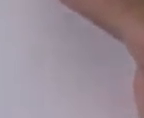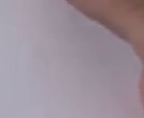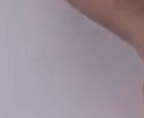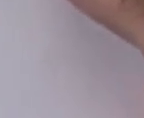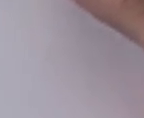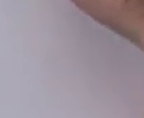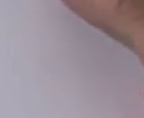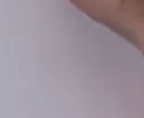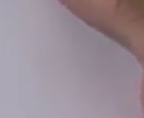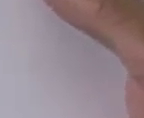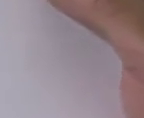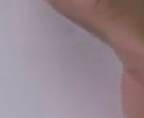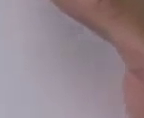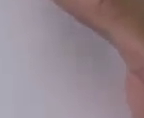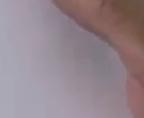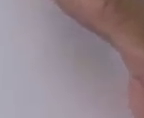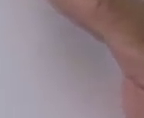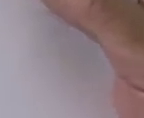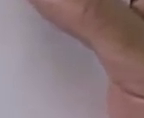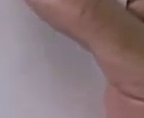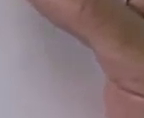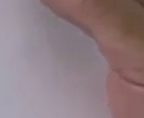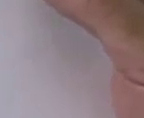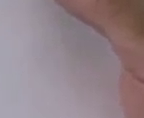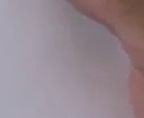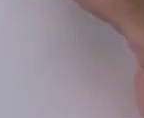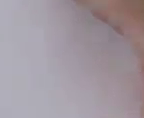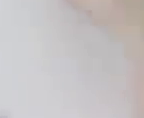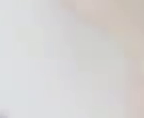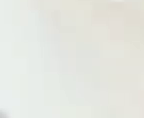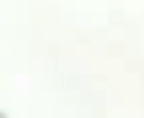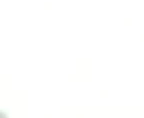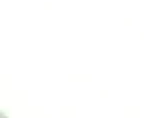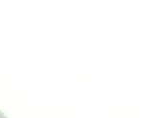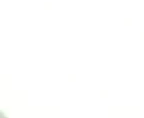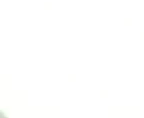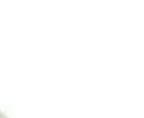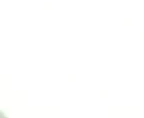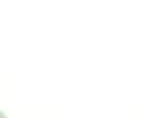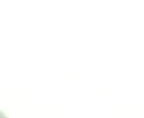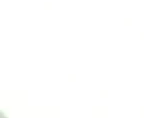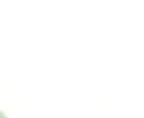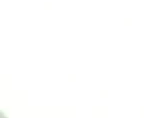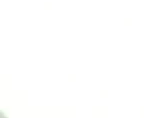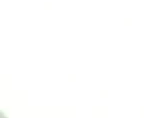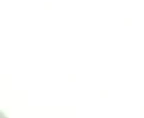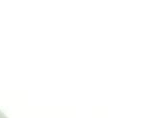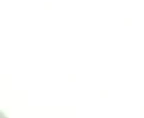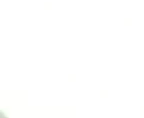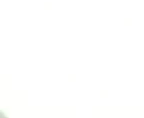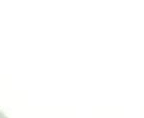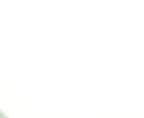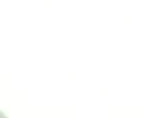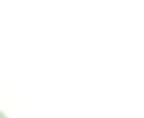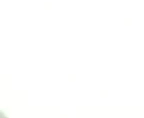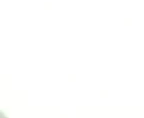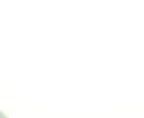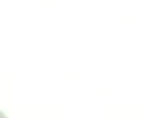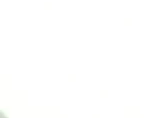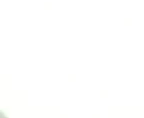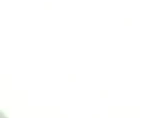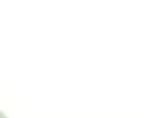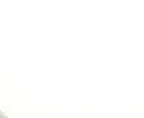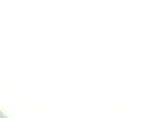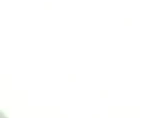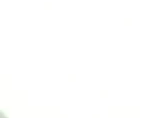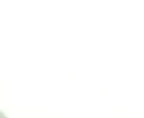y todas ellas se encuentran en el estado Aragua. Voy a pasar a comentar la situación de todos